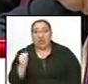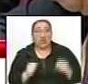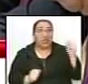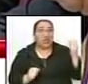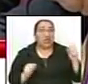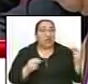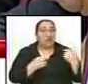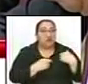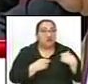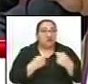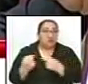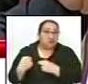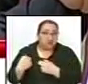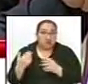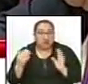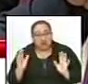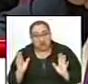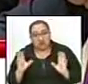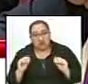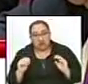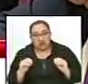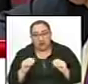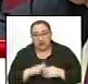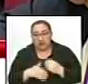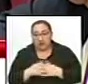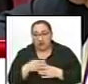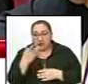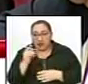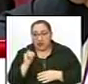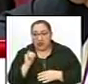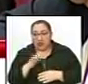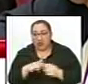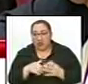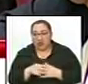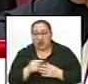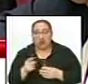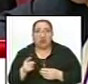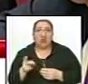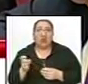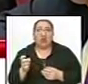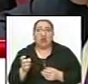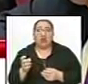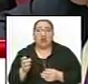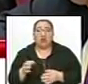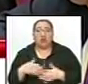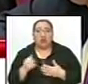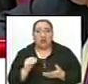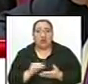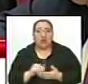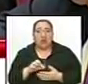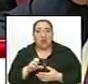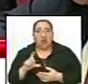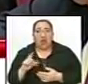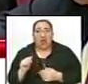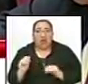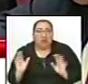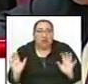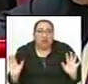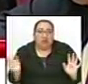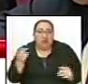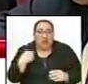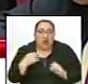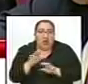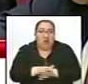responsable han hablado en primer lugar de ideología. Que la ideología, yo quisiera tener a Peláez de mi lado, por ejemplo, ¿no?